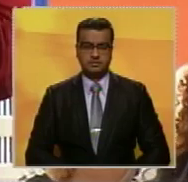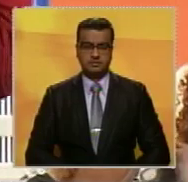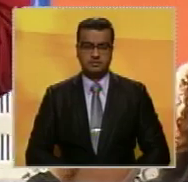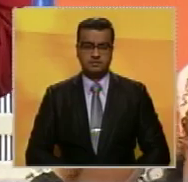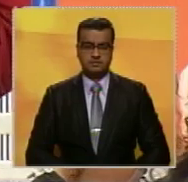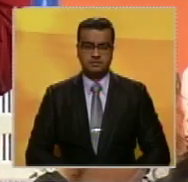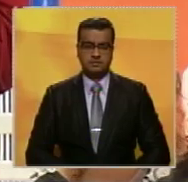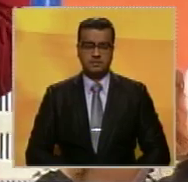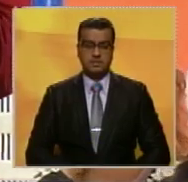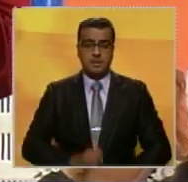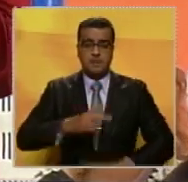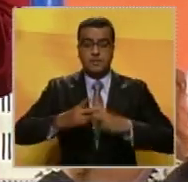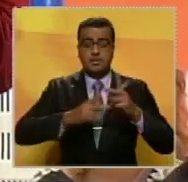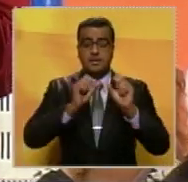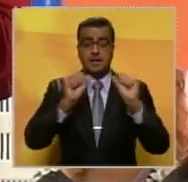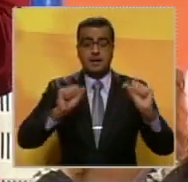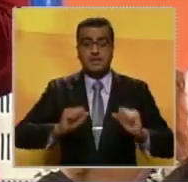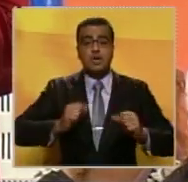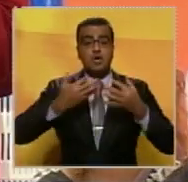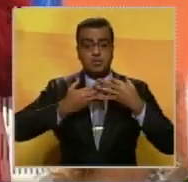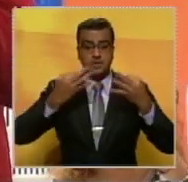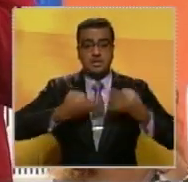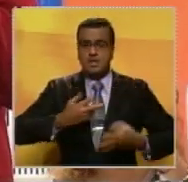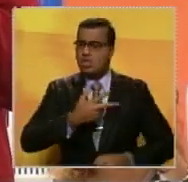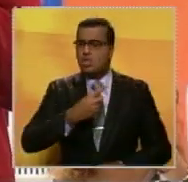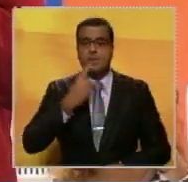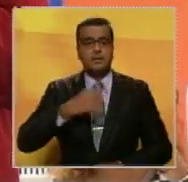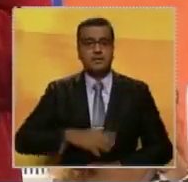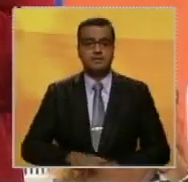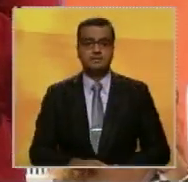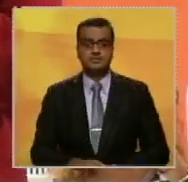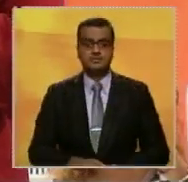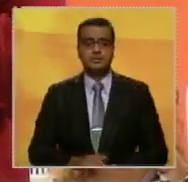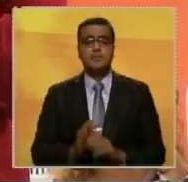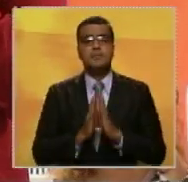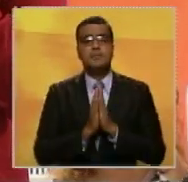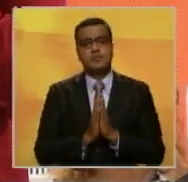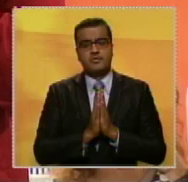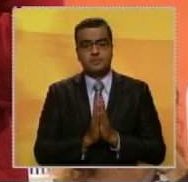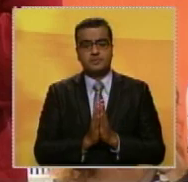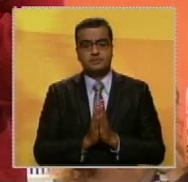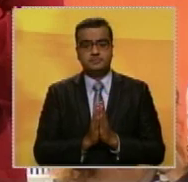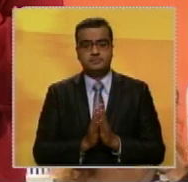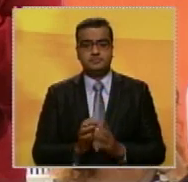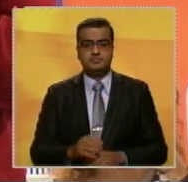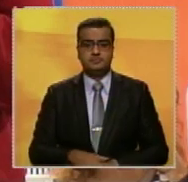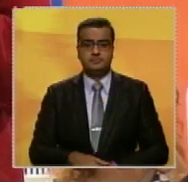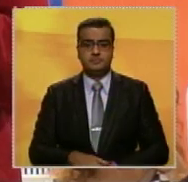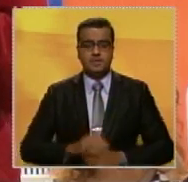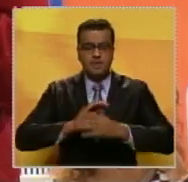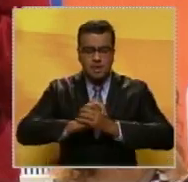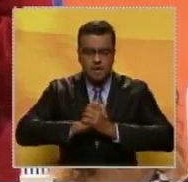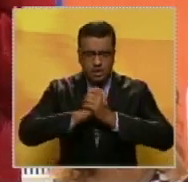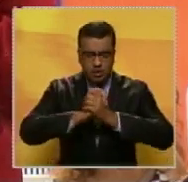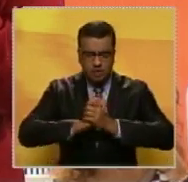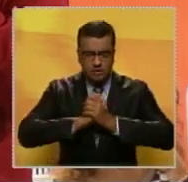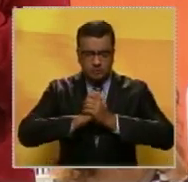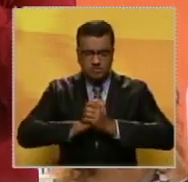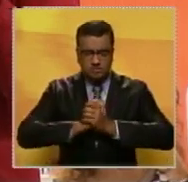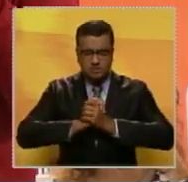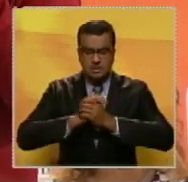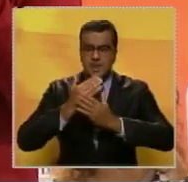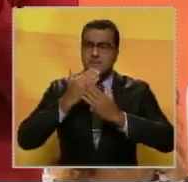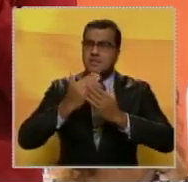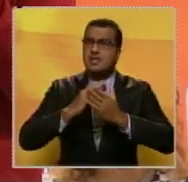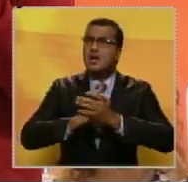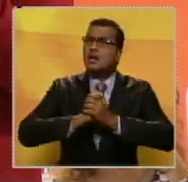La política es el arte de convencer, no de matar. Les pedimos también que oren, que pidan,